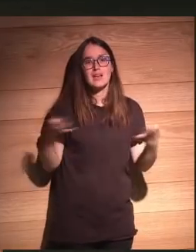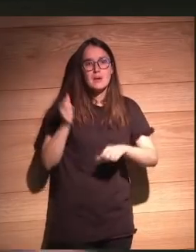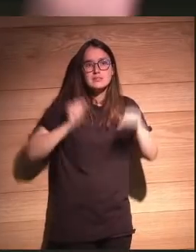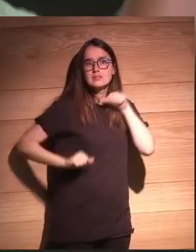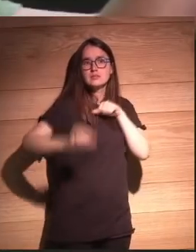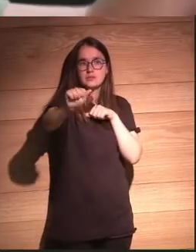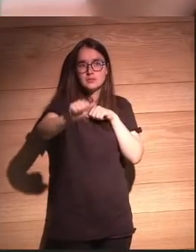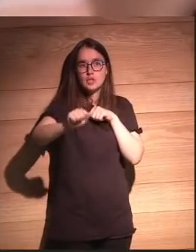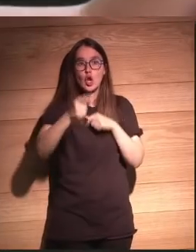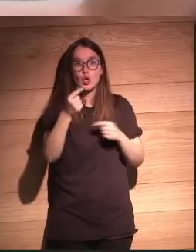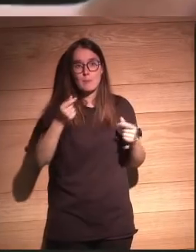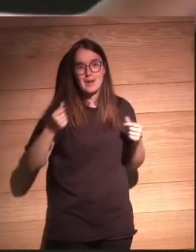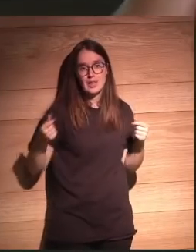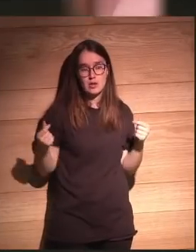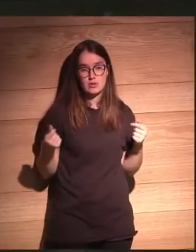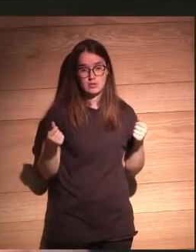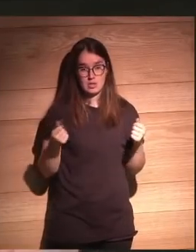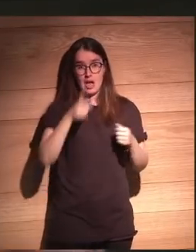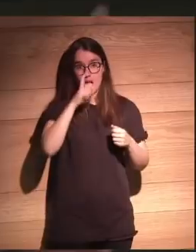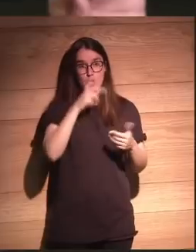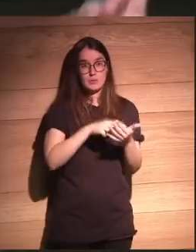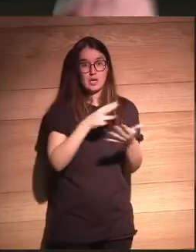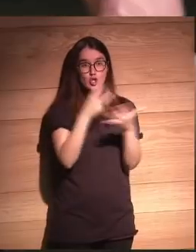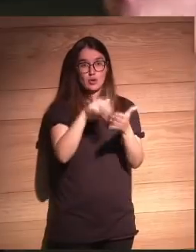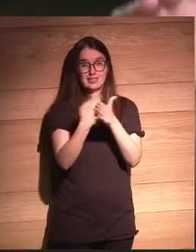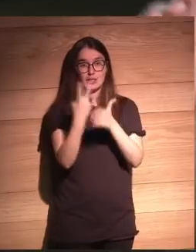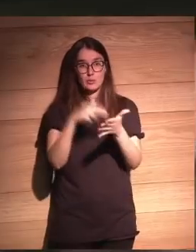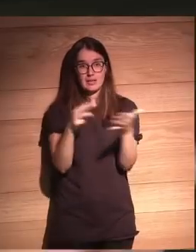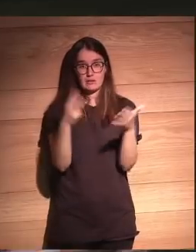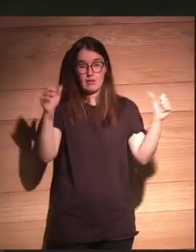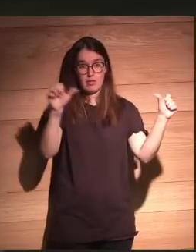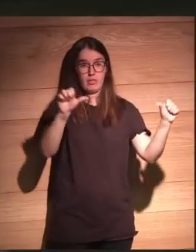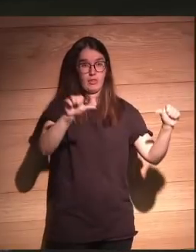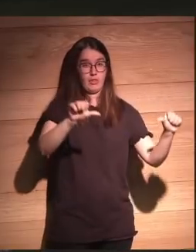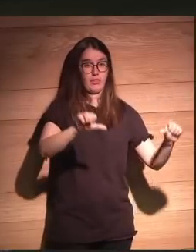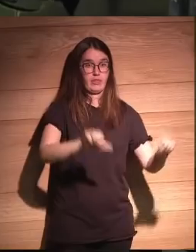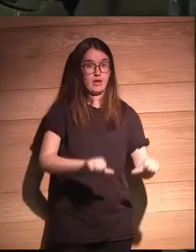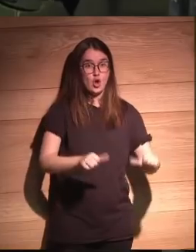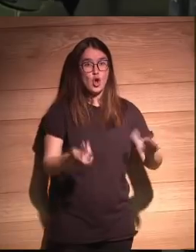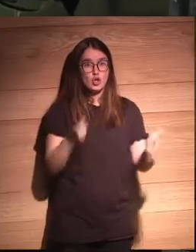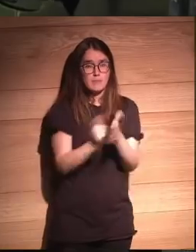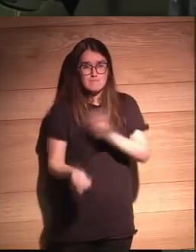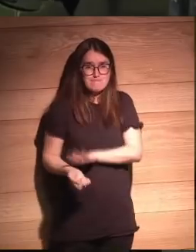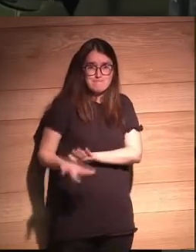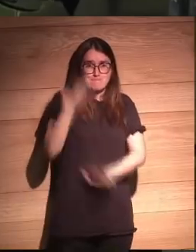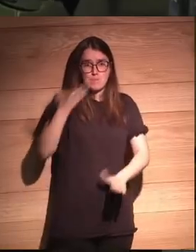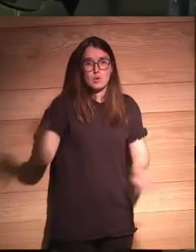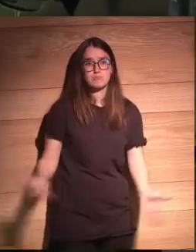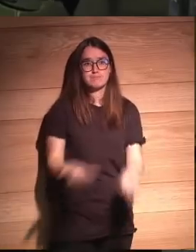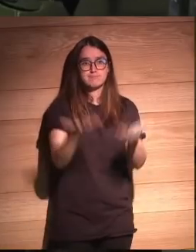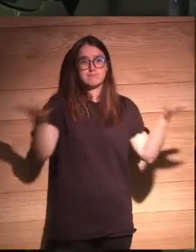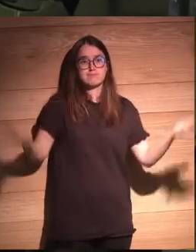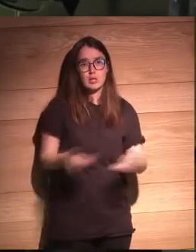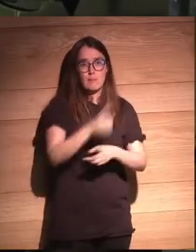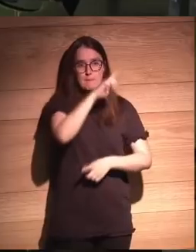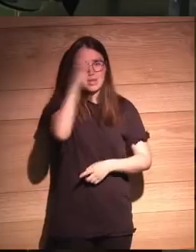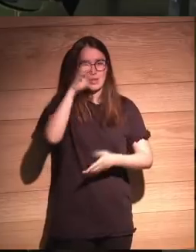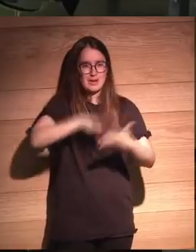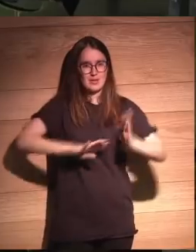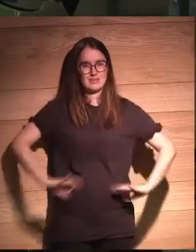entonces? Los precios que llevaban cayendo desde 2008 hasta 2013 empiezan a dispararse, principalmente impulsados por las subidas en Madrid y